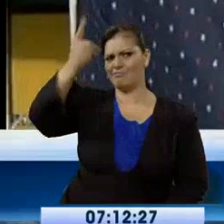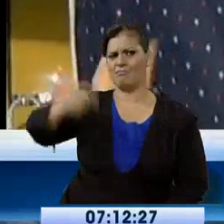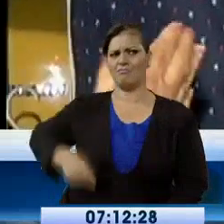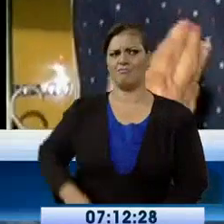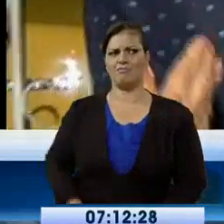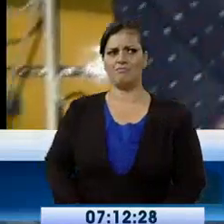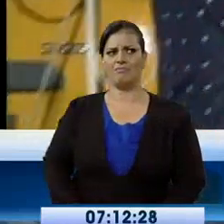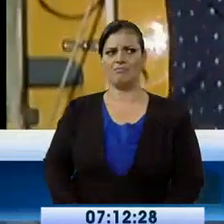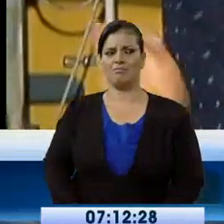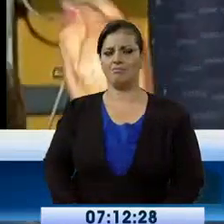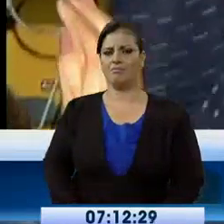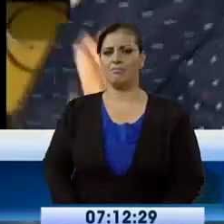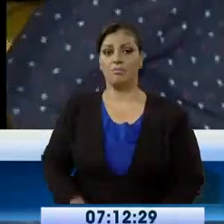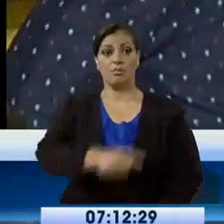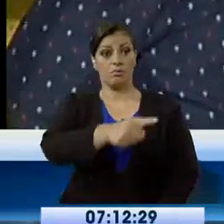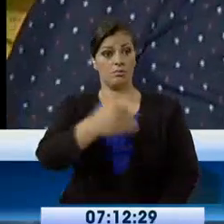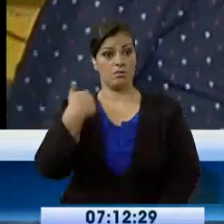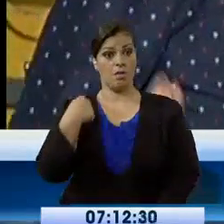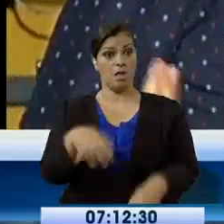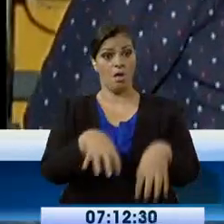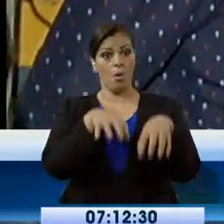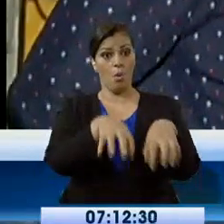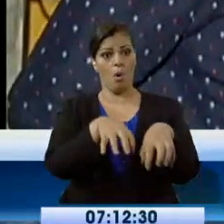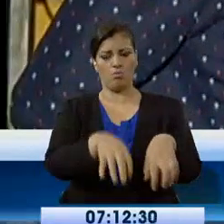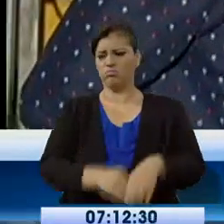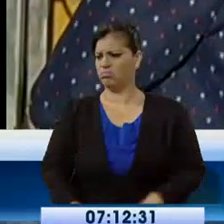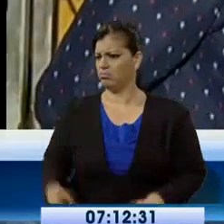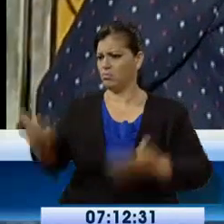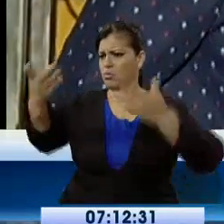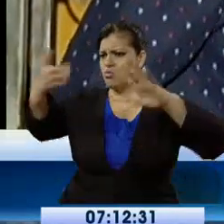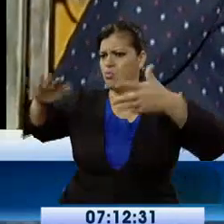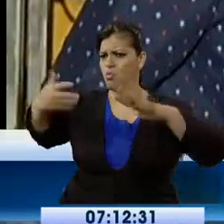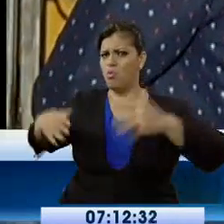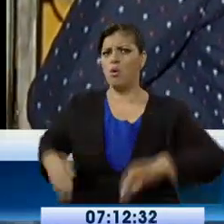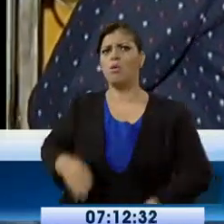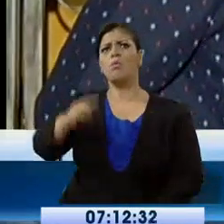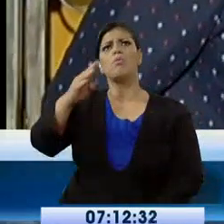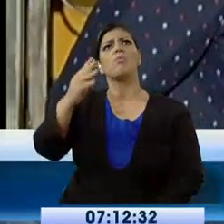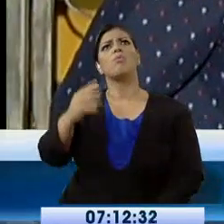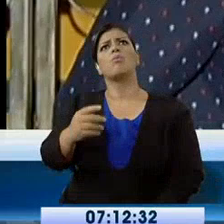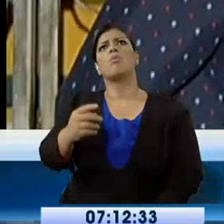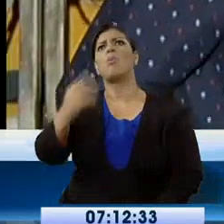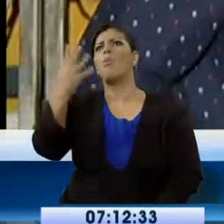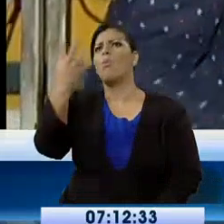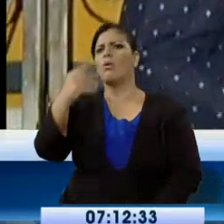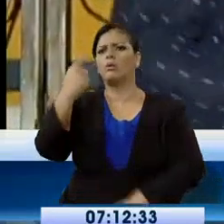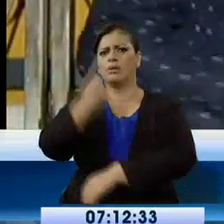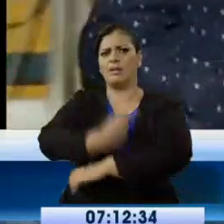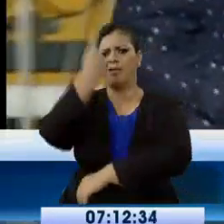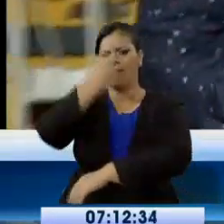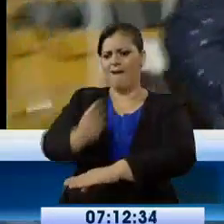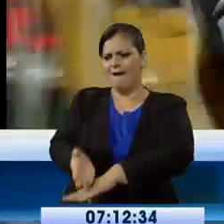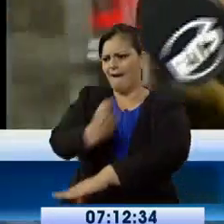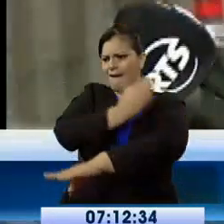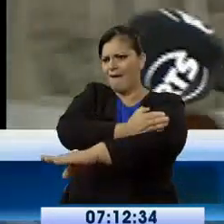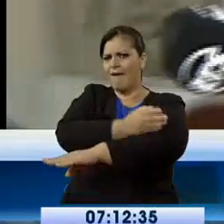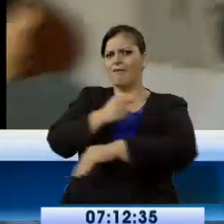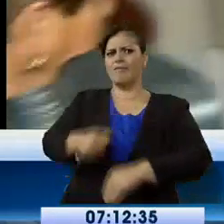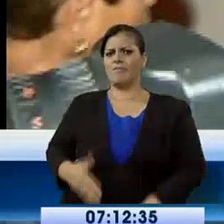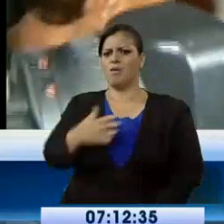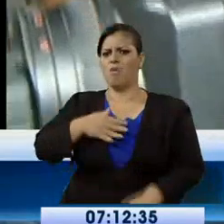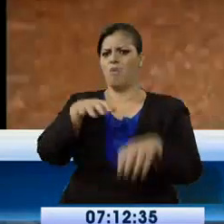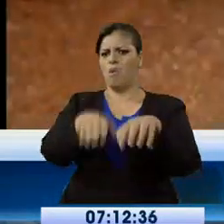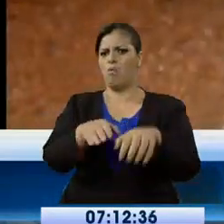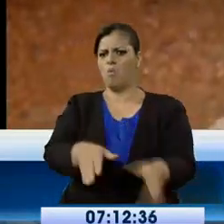tiene mascotas, si tiene perros? Ya no tengo, me los mataron. Hace 4 días me mataron los dos perros. No hay perro aquí. Aquí está